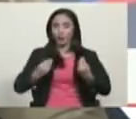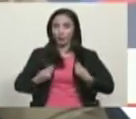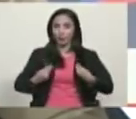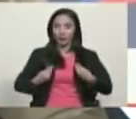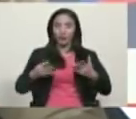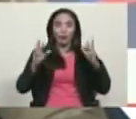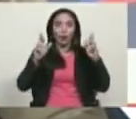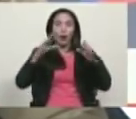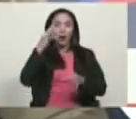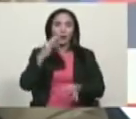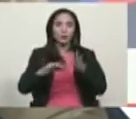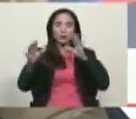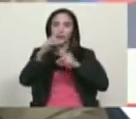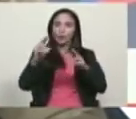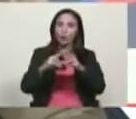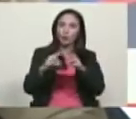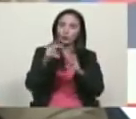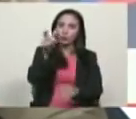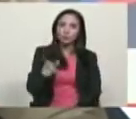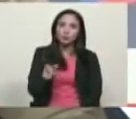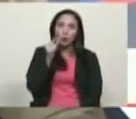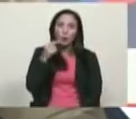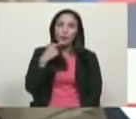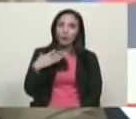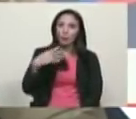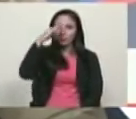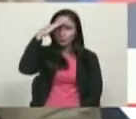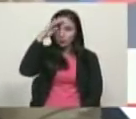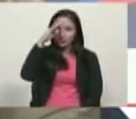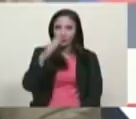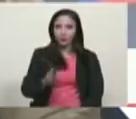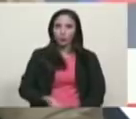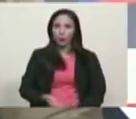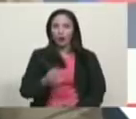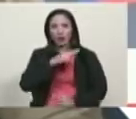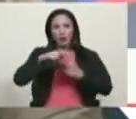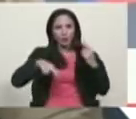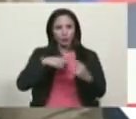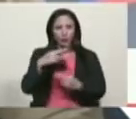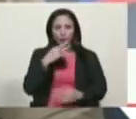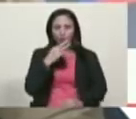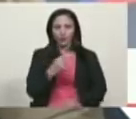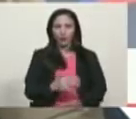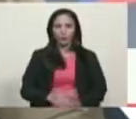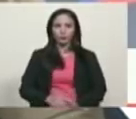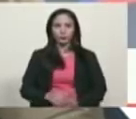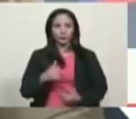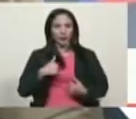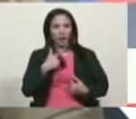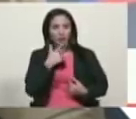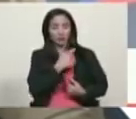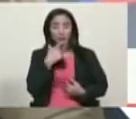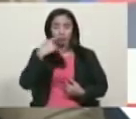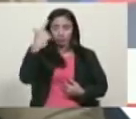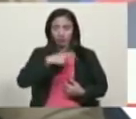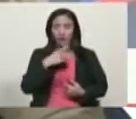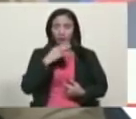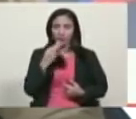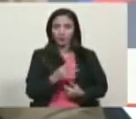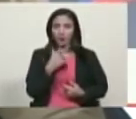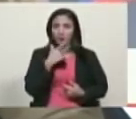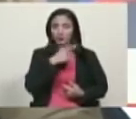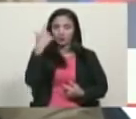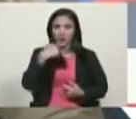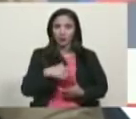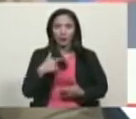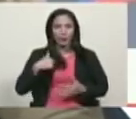suerte del Che Guevara. Como revolucionario, cuando decimos eso, lo decimos en serio. Porque nosotros